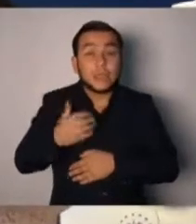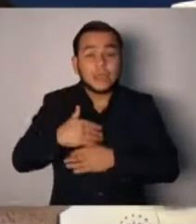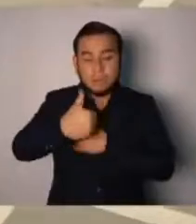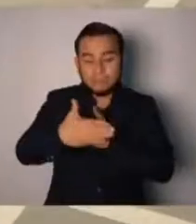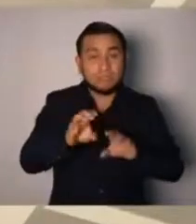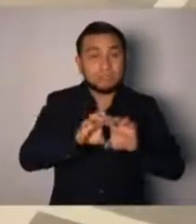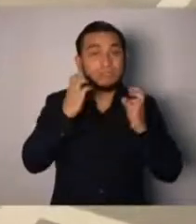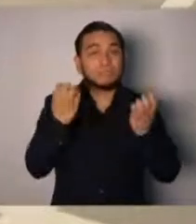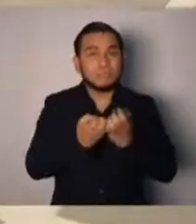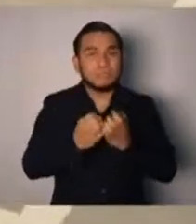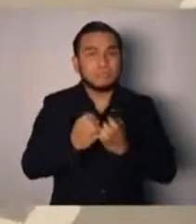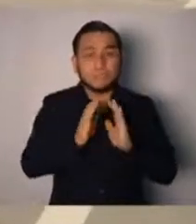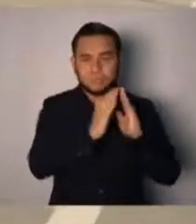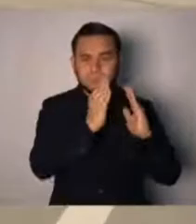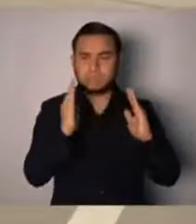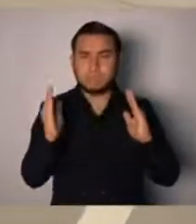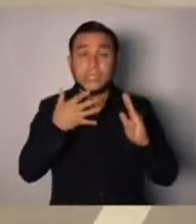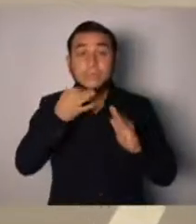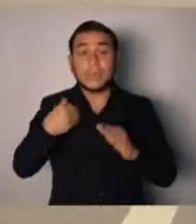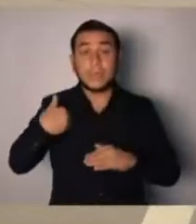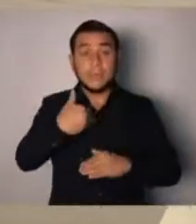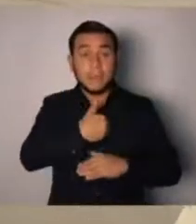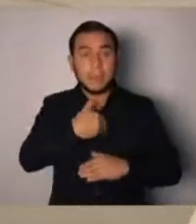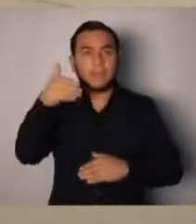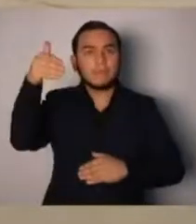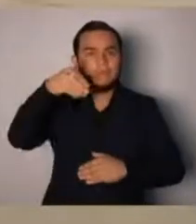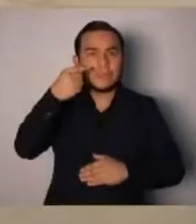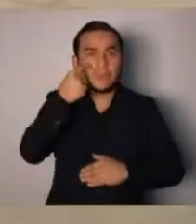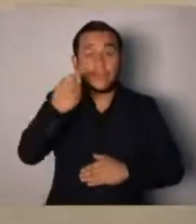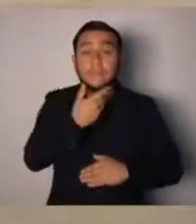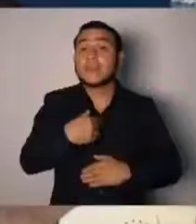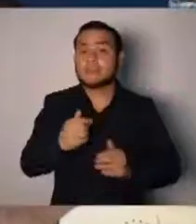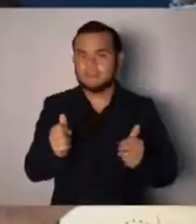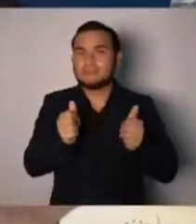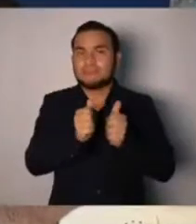bibliotecas y todo lo necesario el ministro que está en la ministra de educación con nosotros